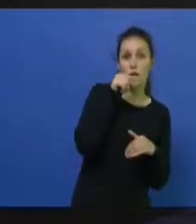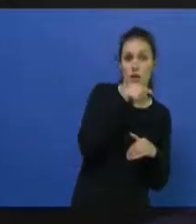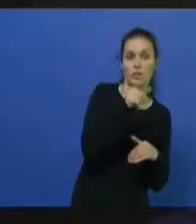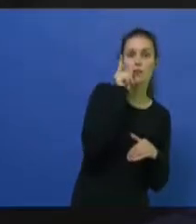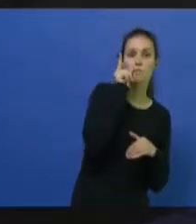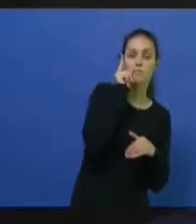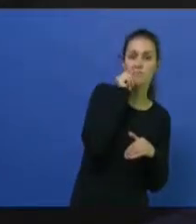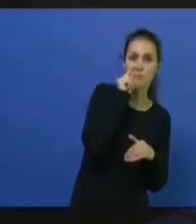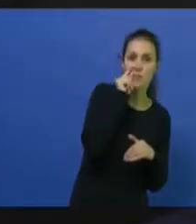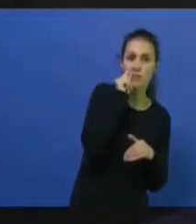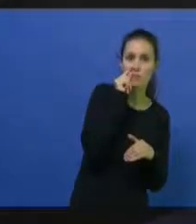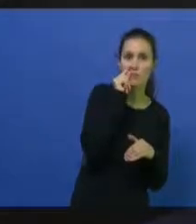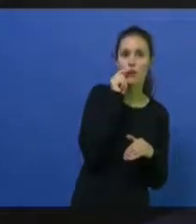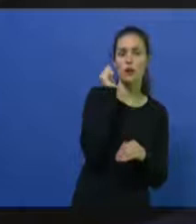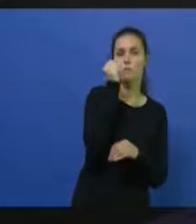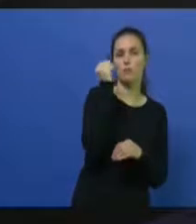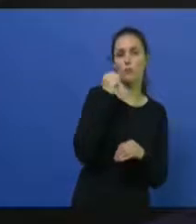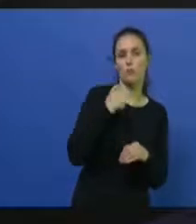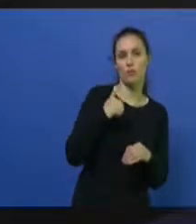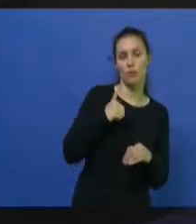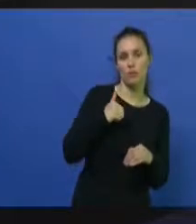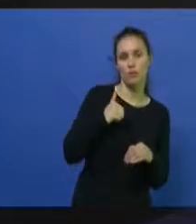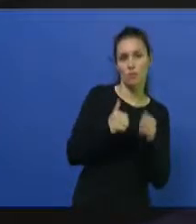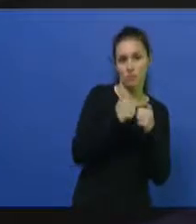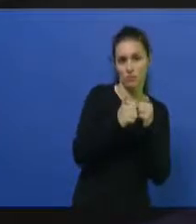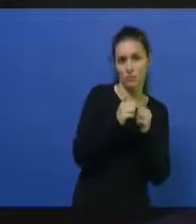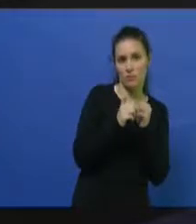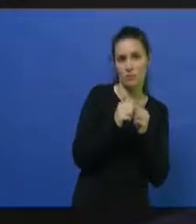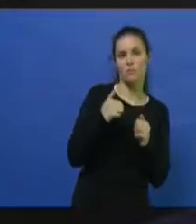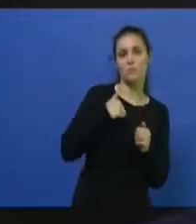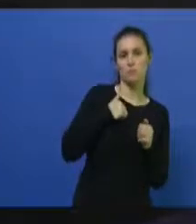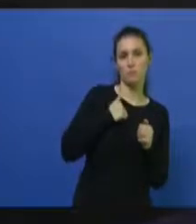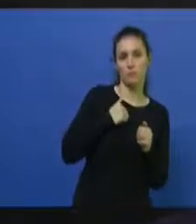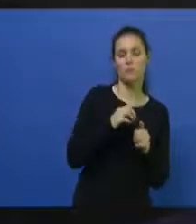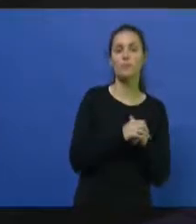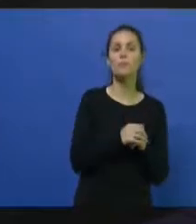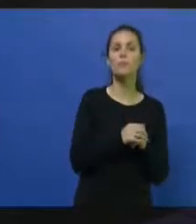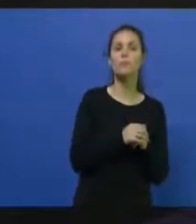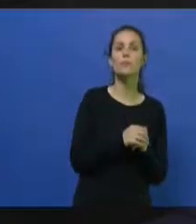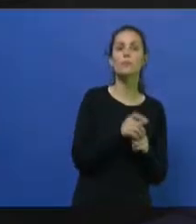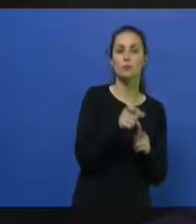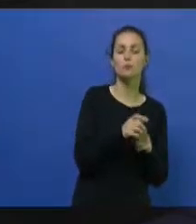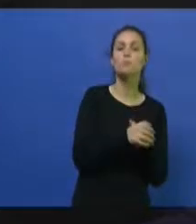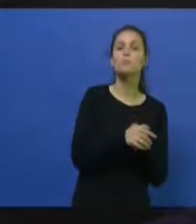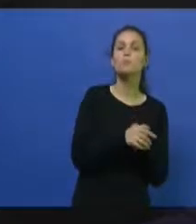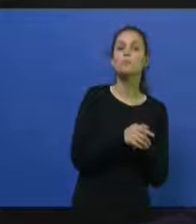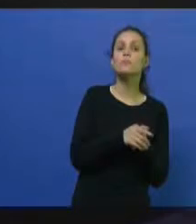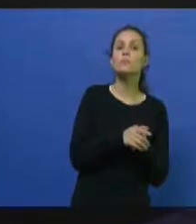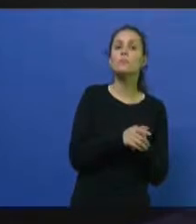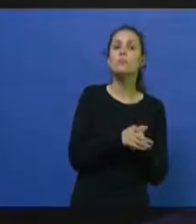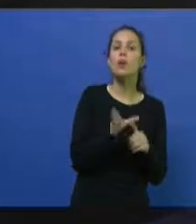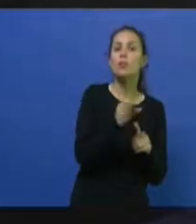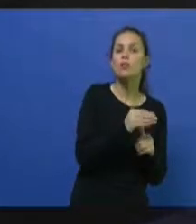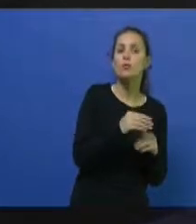habló. Finalmente los concejales votaron por mayoría, digamos, adherir al reclamo de los trabajadores.